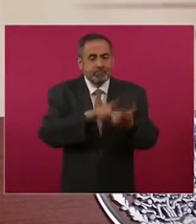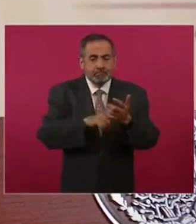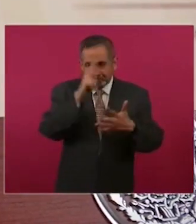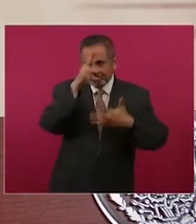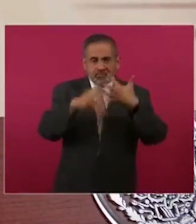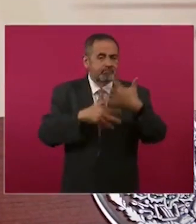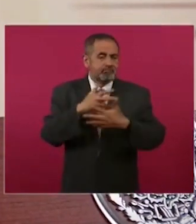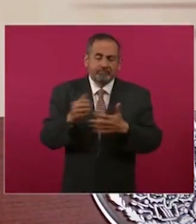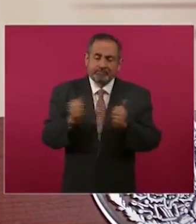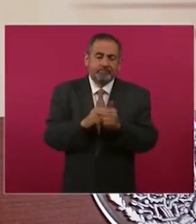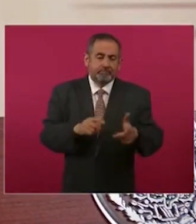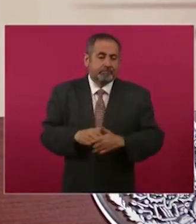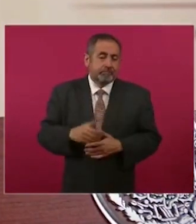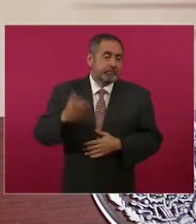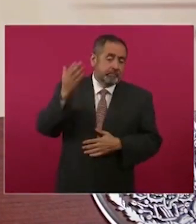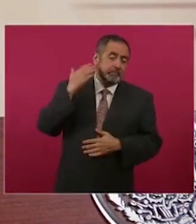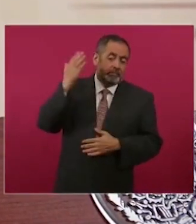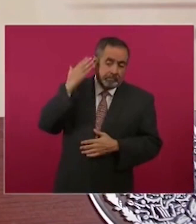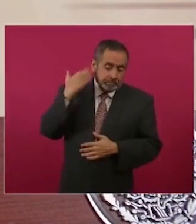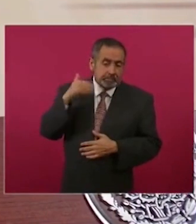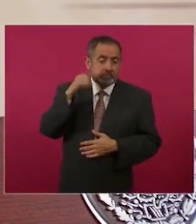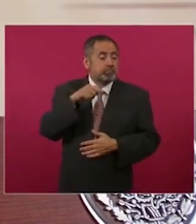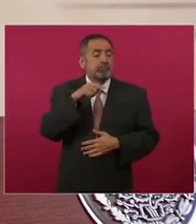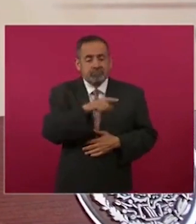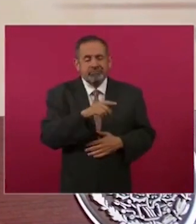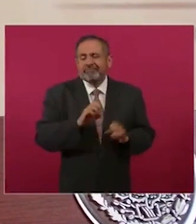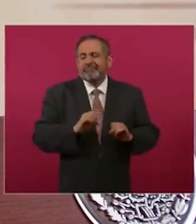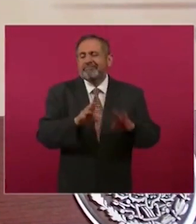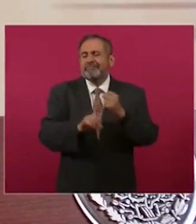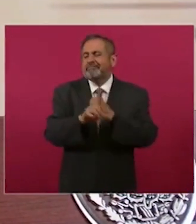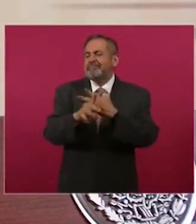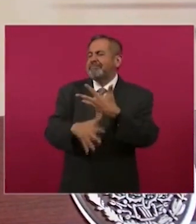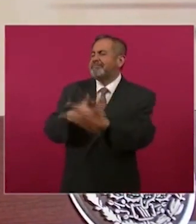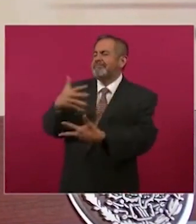en un país inundado de violencia